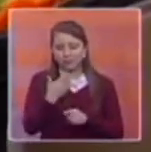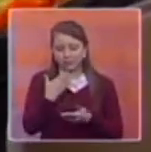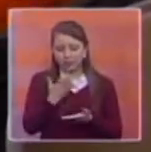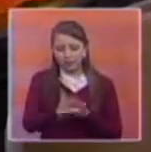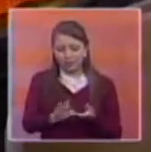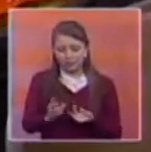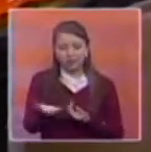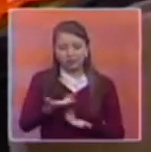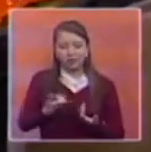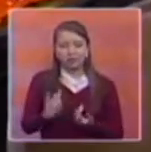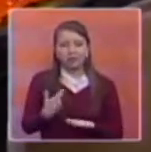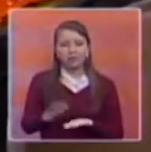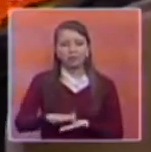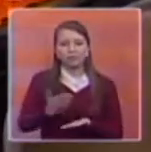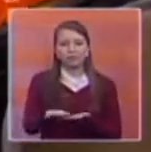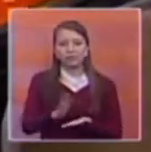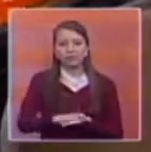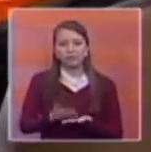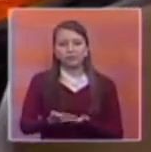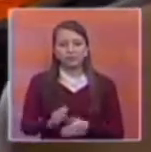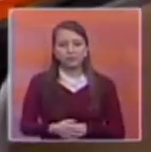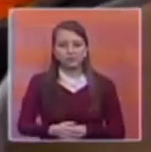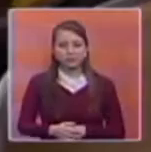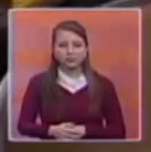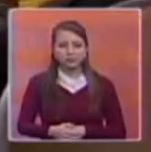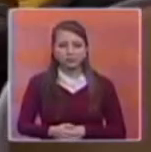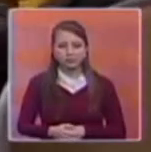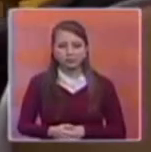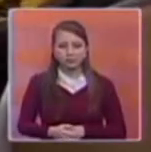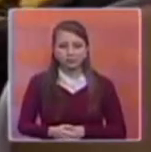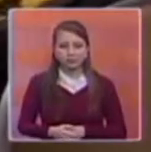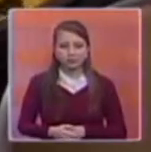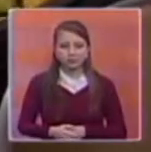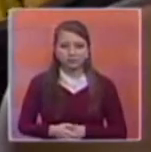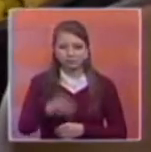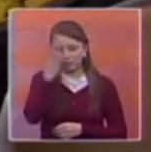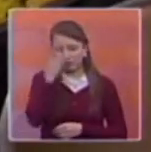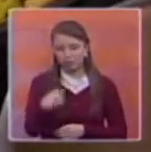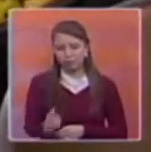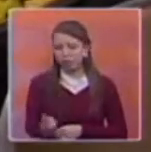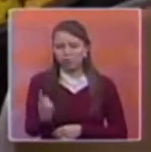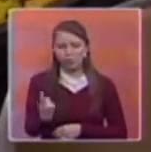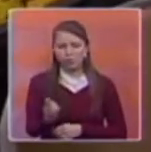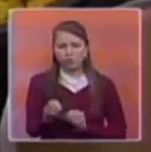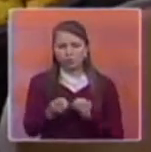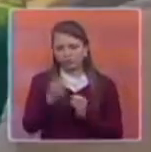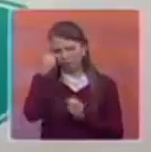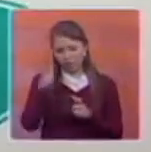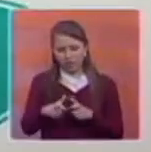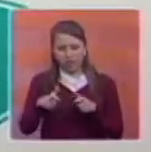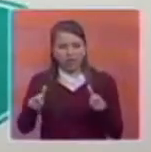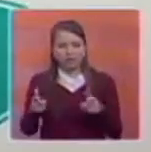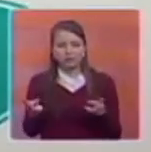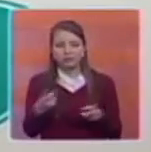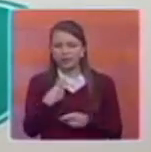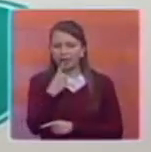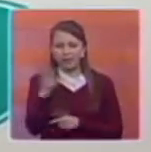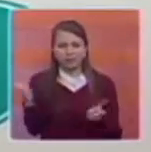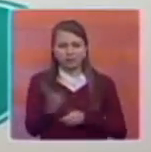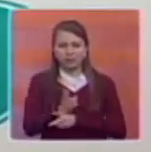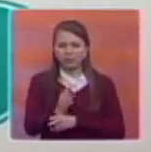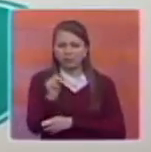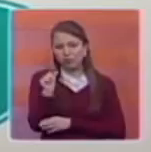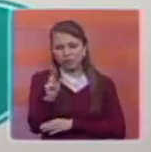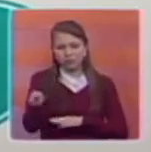nada más, lo estamos refriendo. Y lo que les dije, yo tengo aquí puesto solamente uno porque tiene un tamaño grande. Después vamos a hacerlo muy picante, ¿de